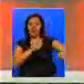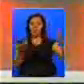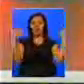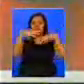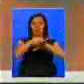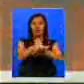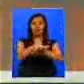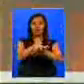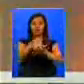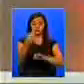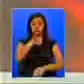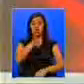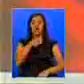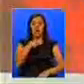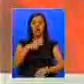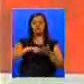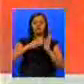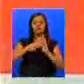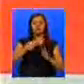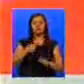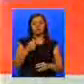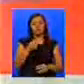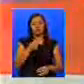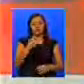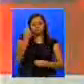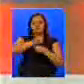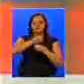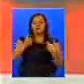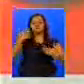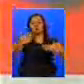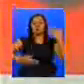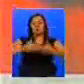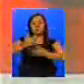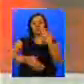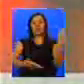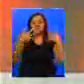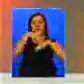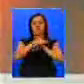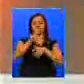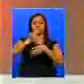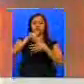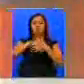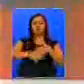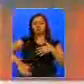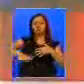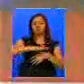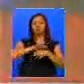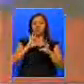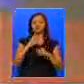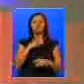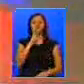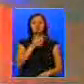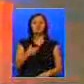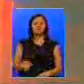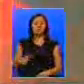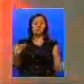más agigantados en beneficio de los mismos ciudadanos. Así que el vicepresidente de la República fue a buscar tecnología.